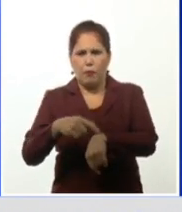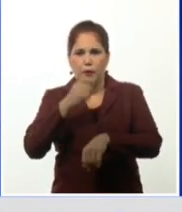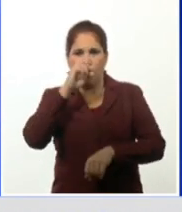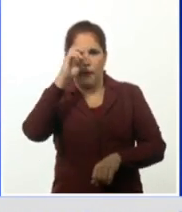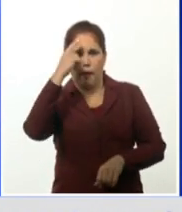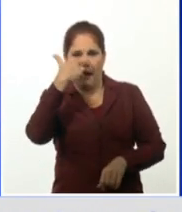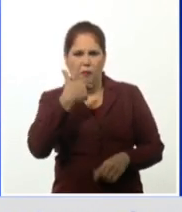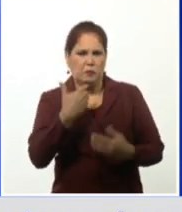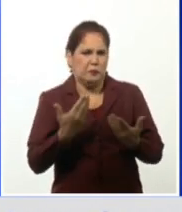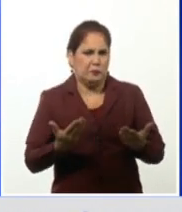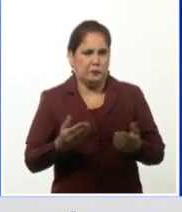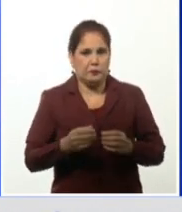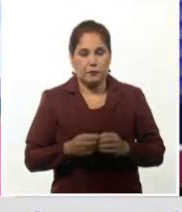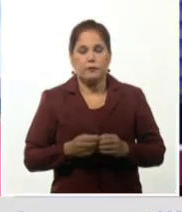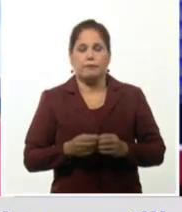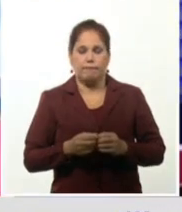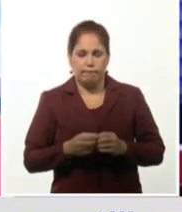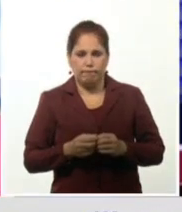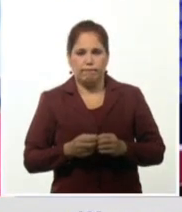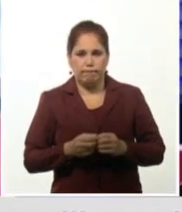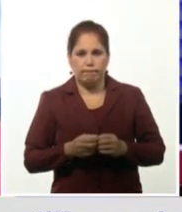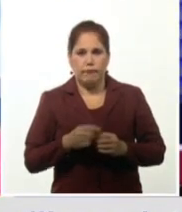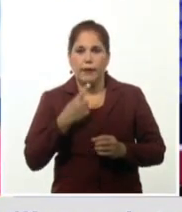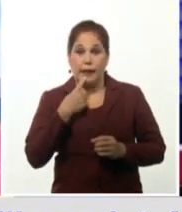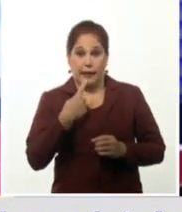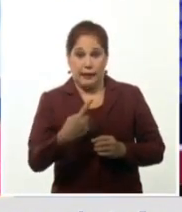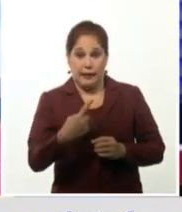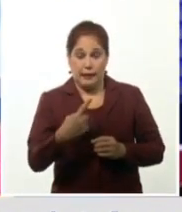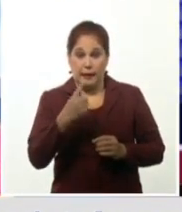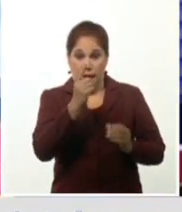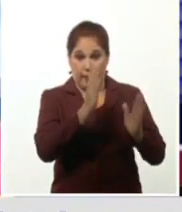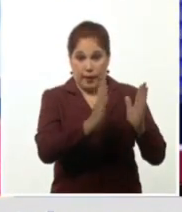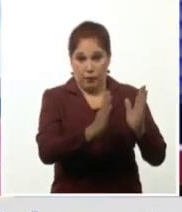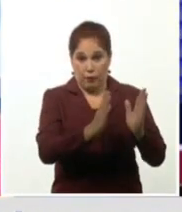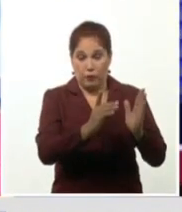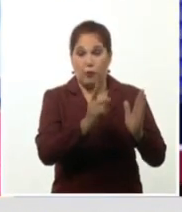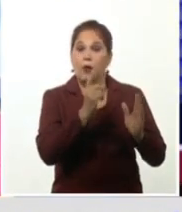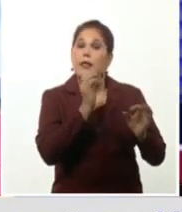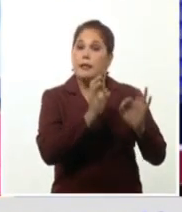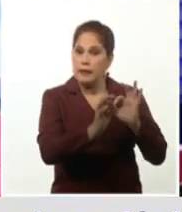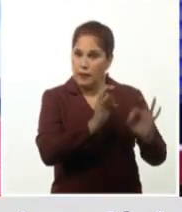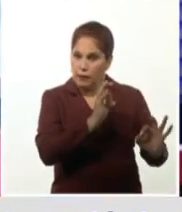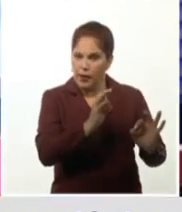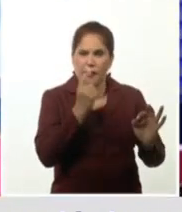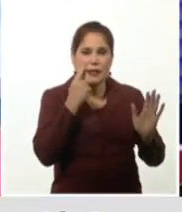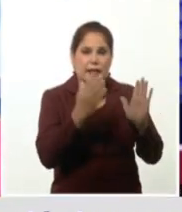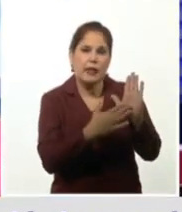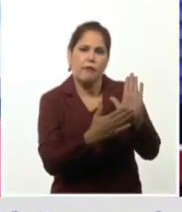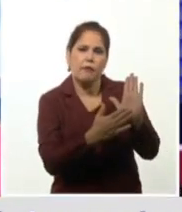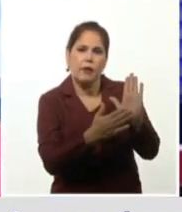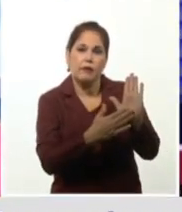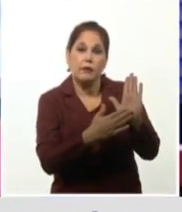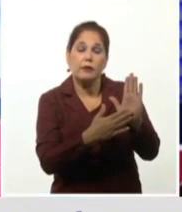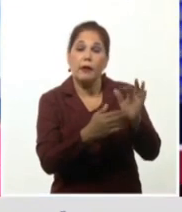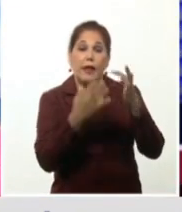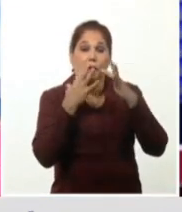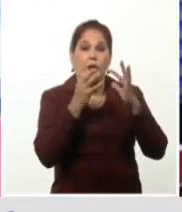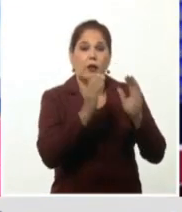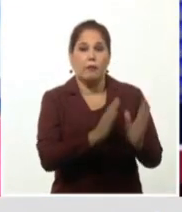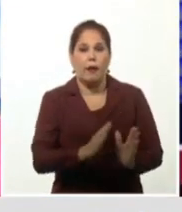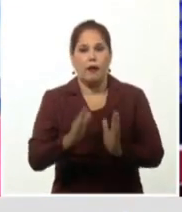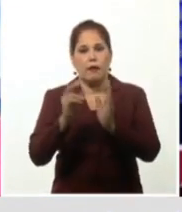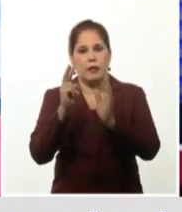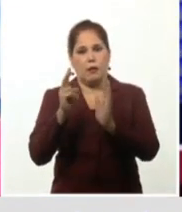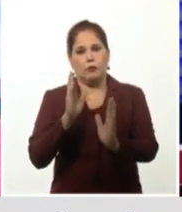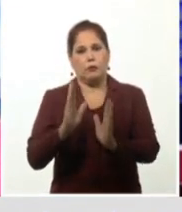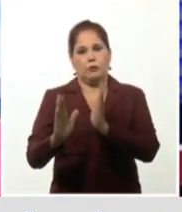Sí, quería comentar que en la fase 1-2, aparte de la seguridad, dio las evidencias también necesarias y requeridas en relación